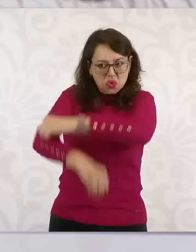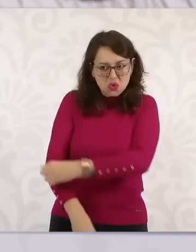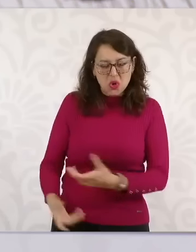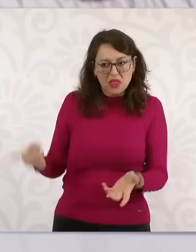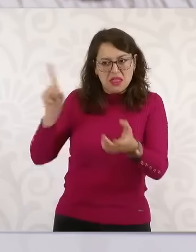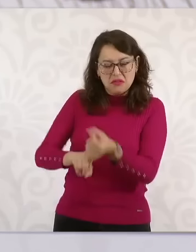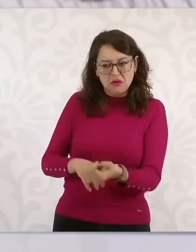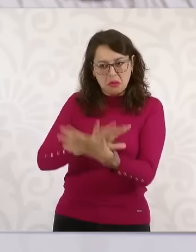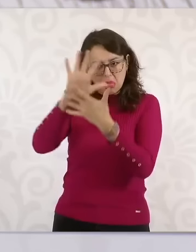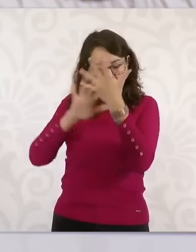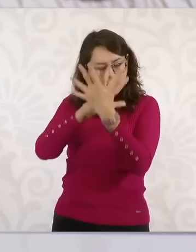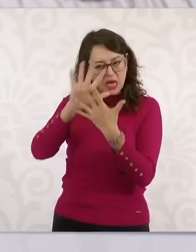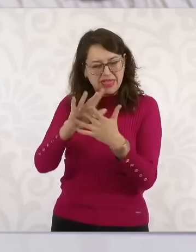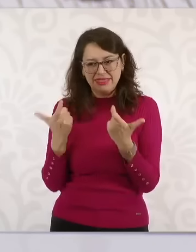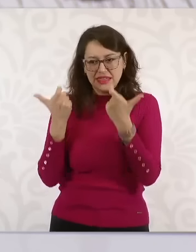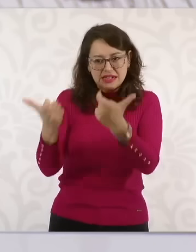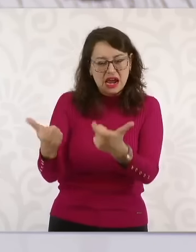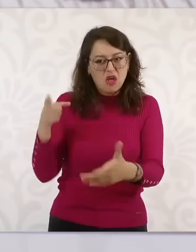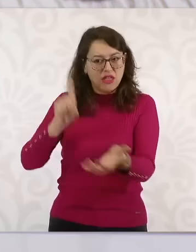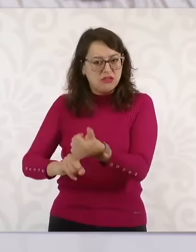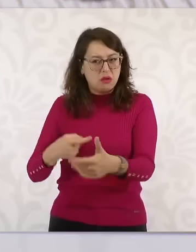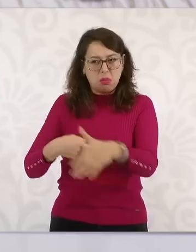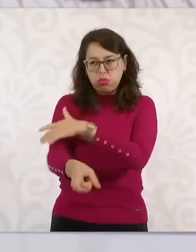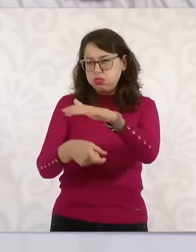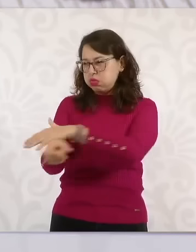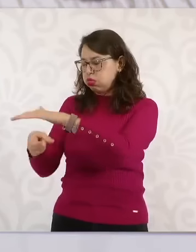de dinero ilícito que estuvo en las campañas,